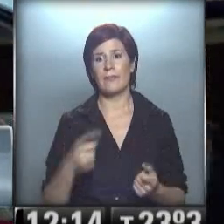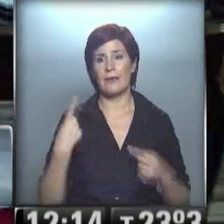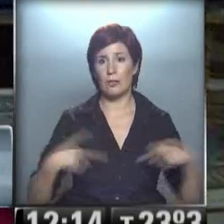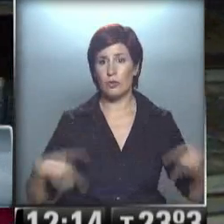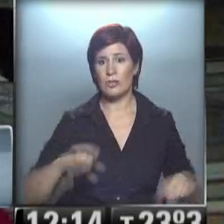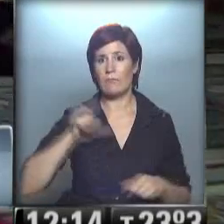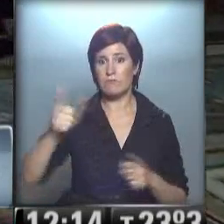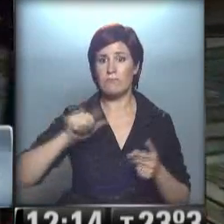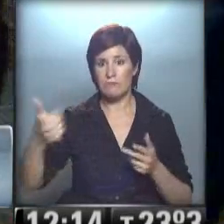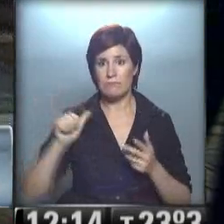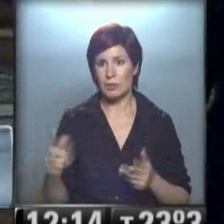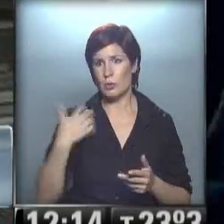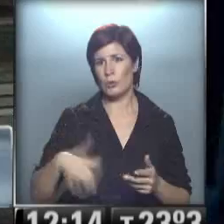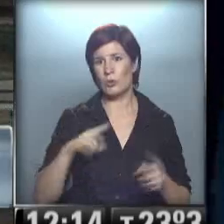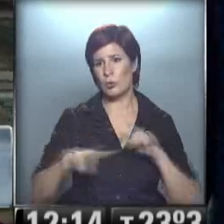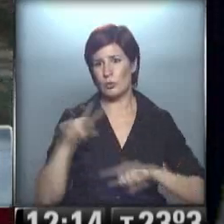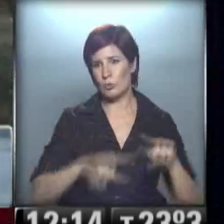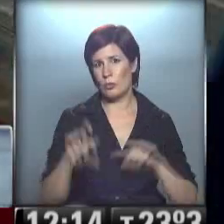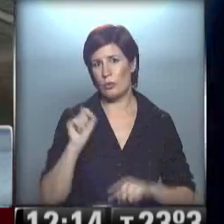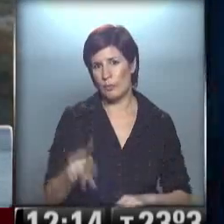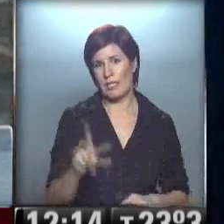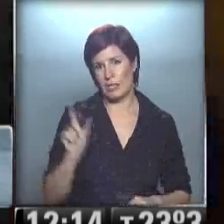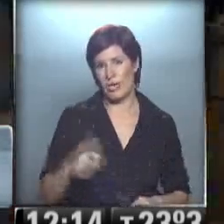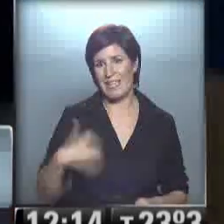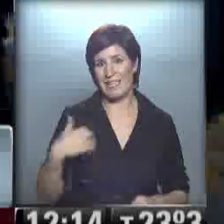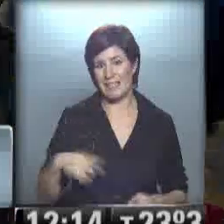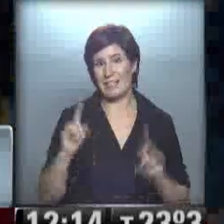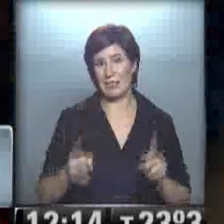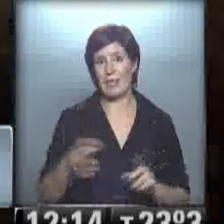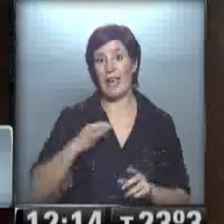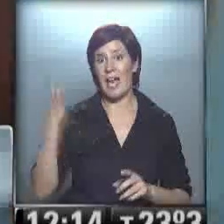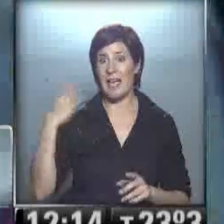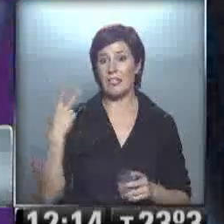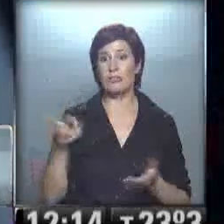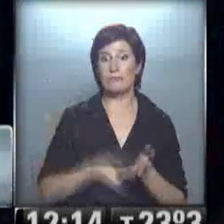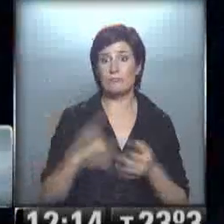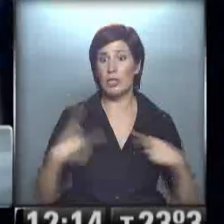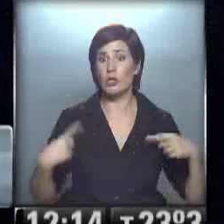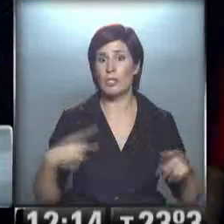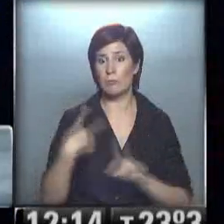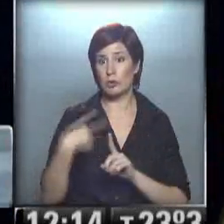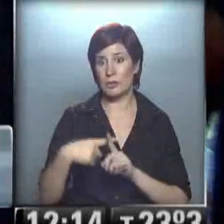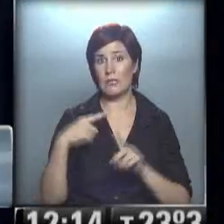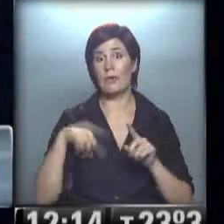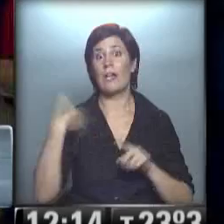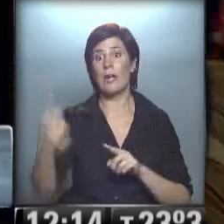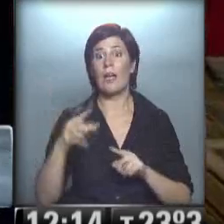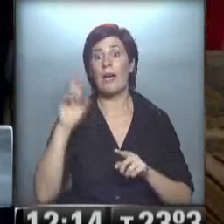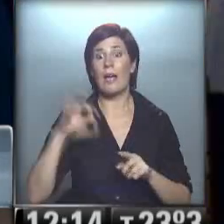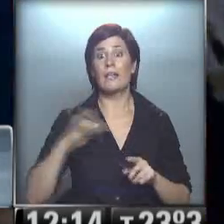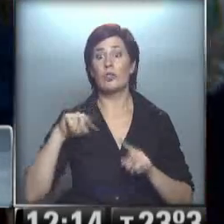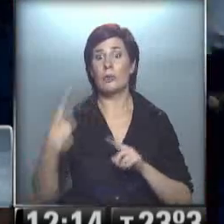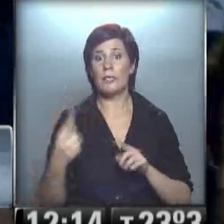hará un repaso del último año legislativo y los desafíos para el año que viene, cuál